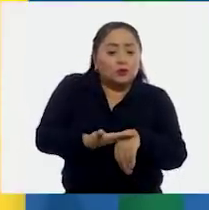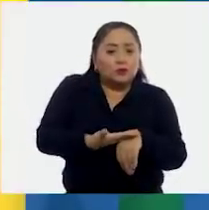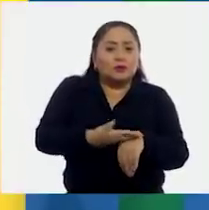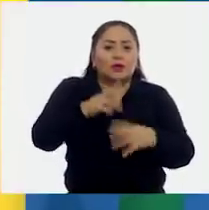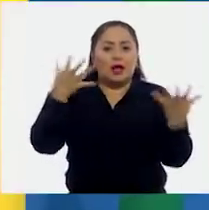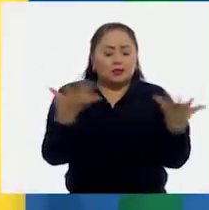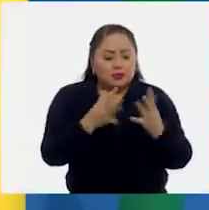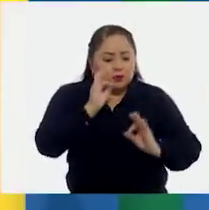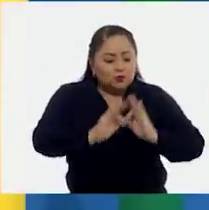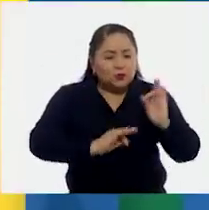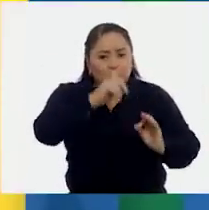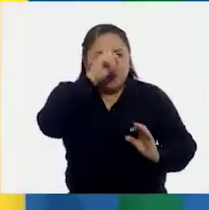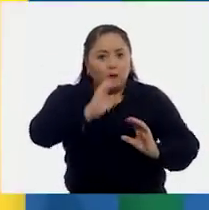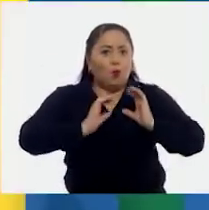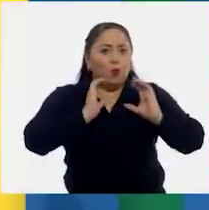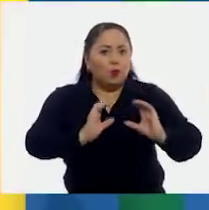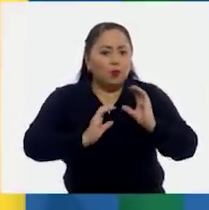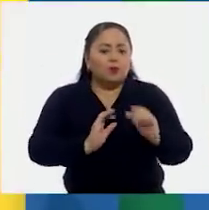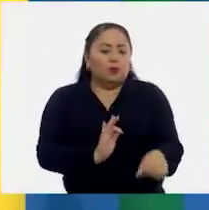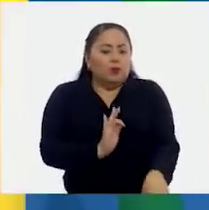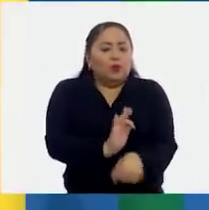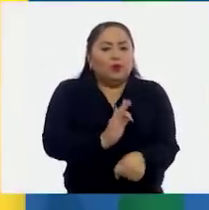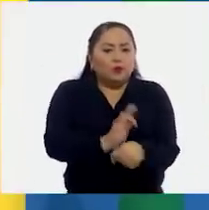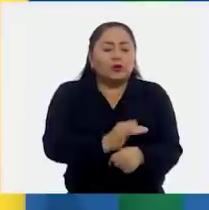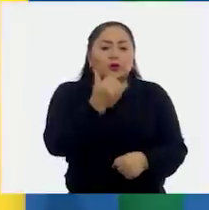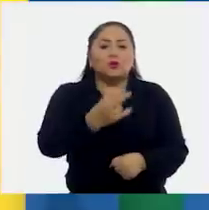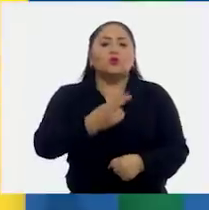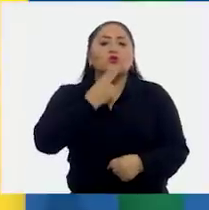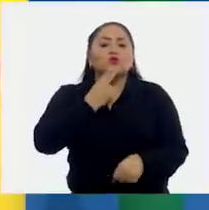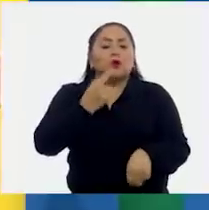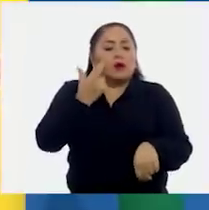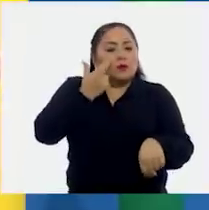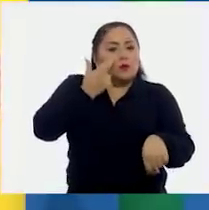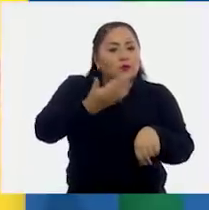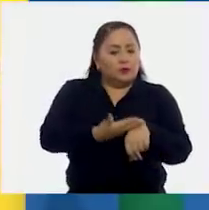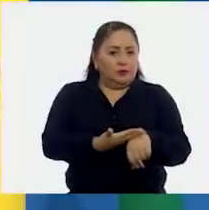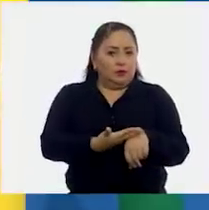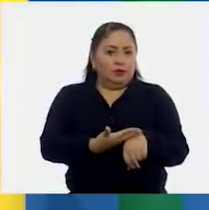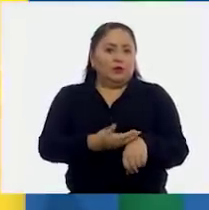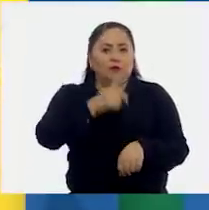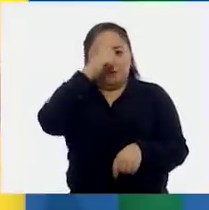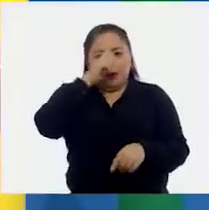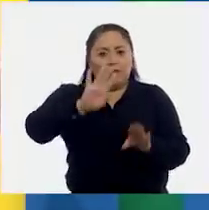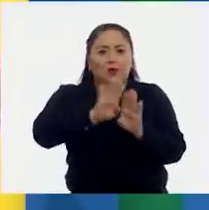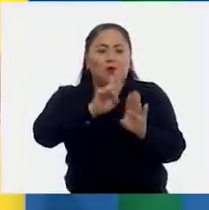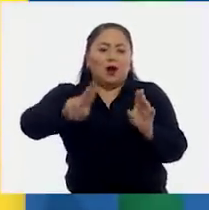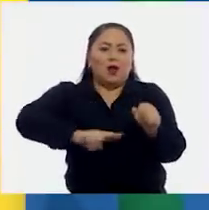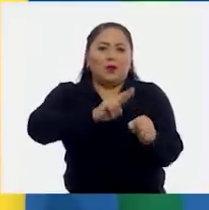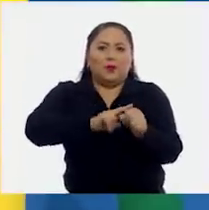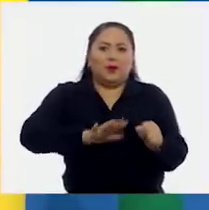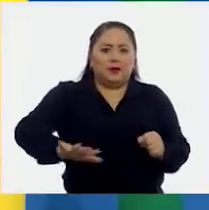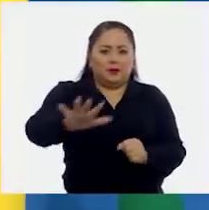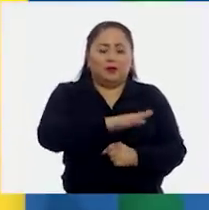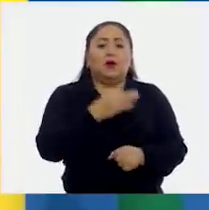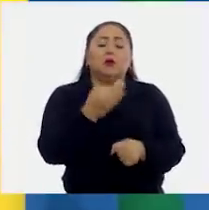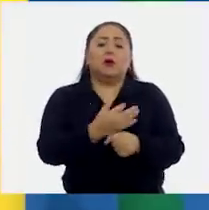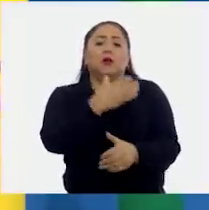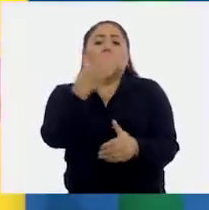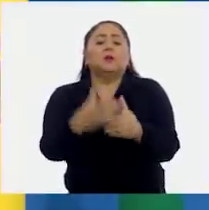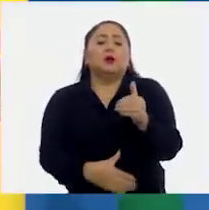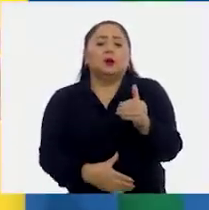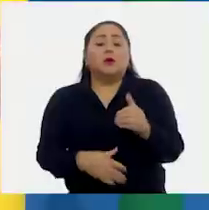realizar acciones para el cuidado, protección y uso responsable de los recursos naturales. Hemos